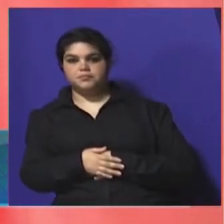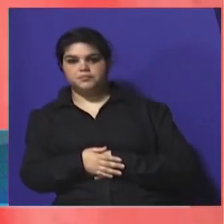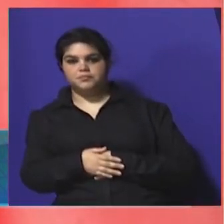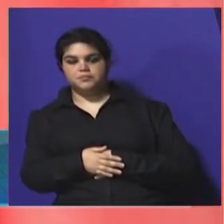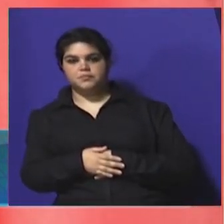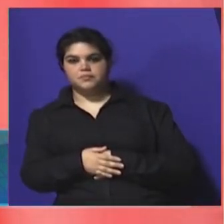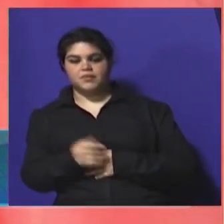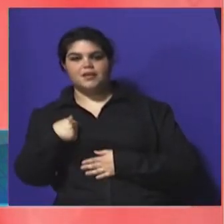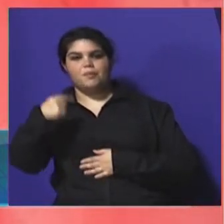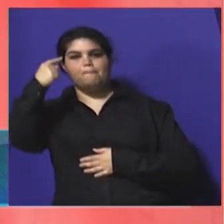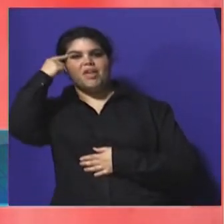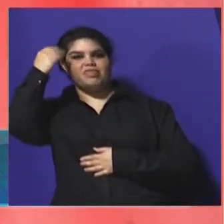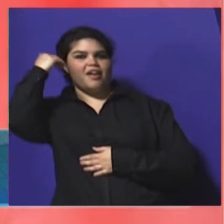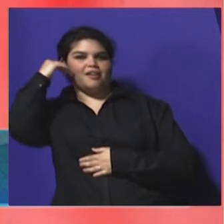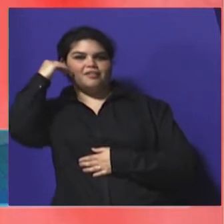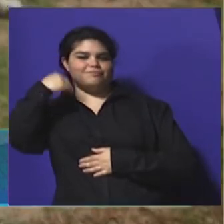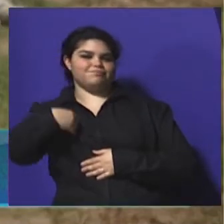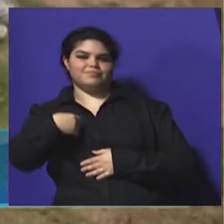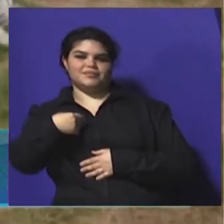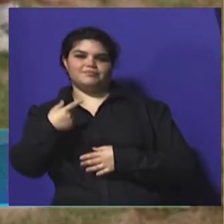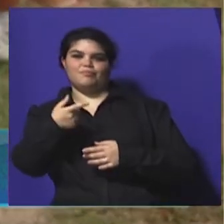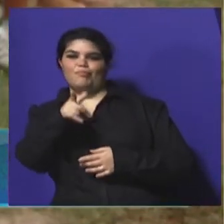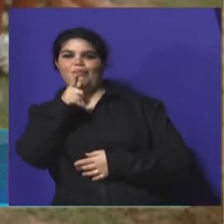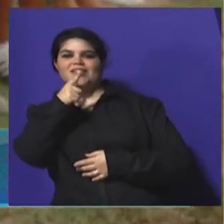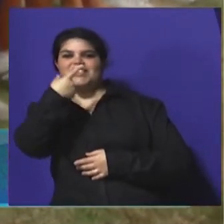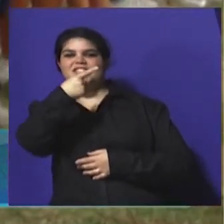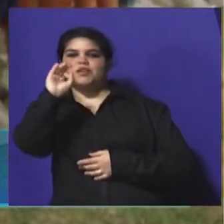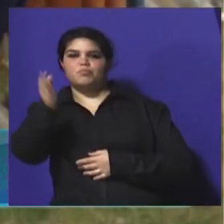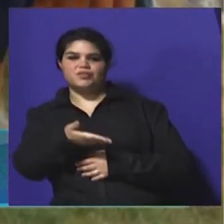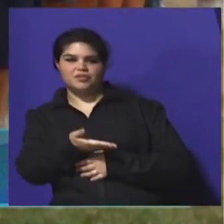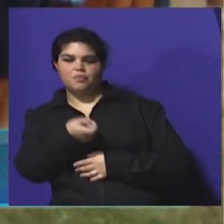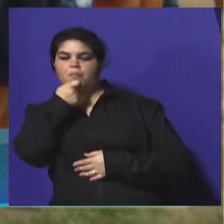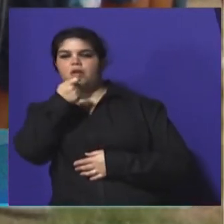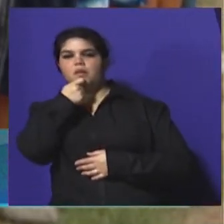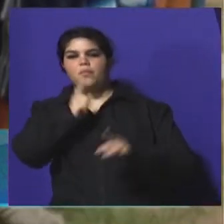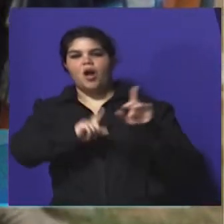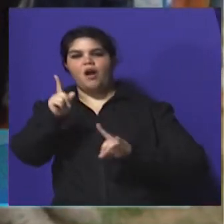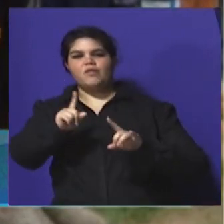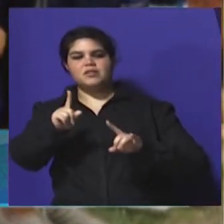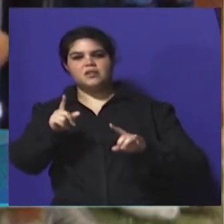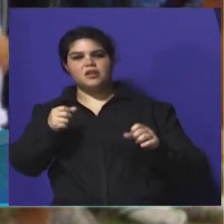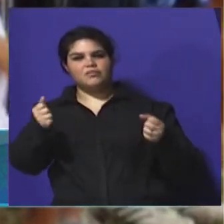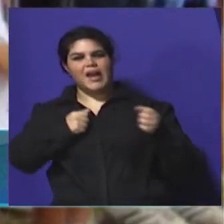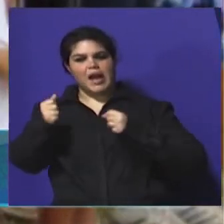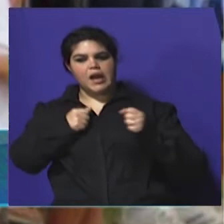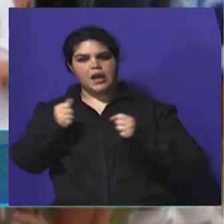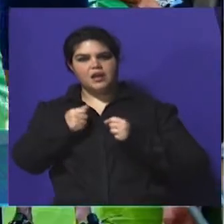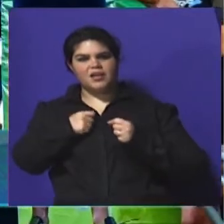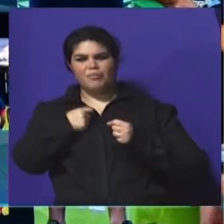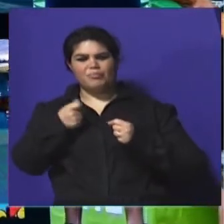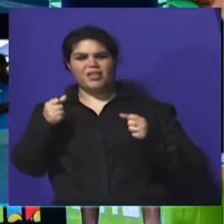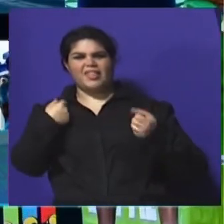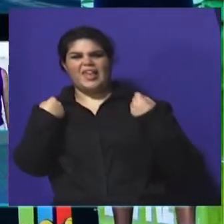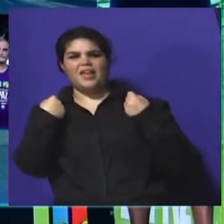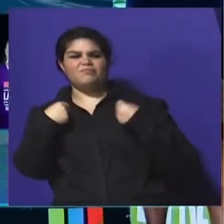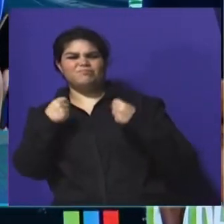aumentar es casi todo hay veces que llevaba carreras muy mal entrenado pero no en mi mejor momento y me dio